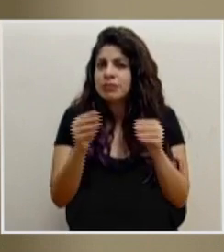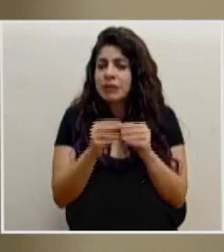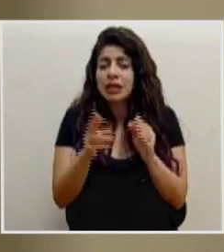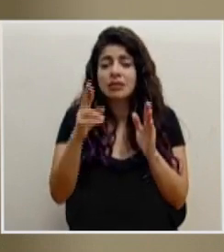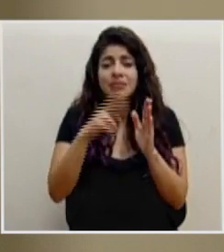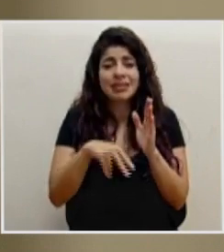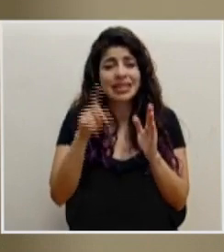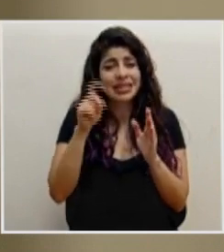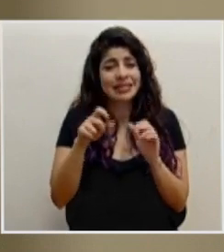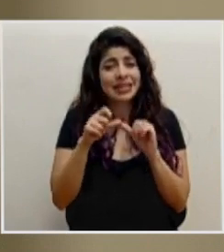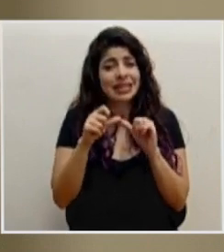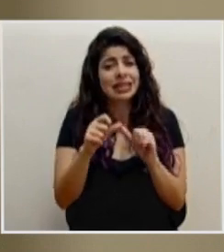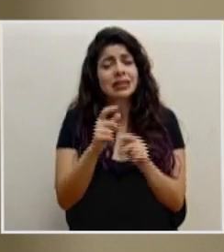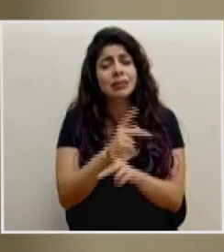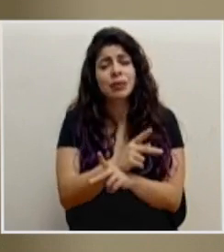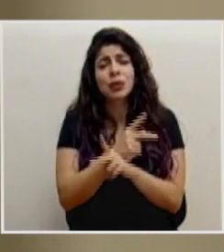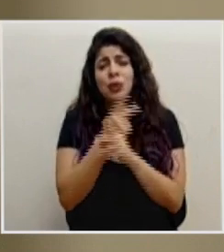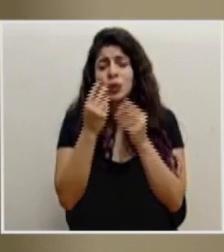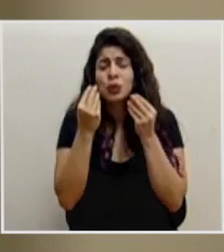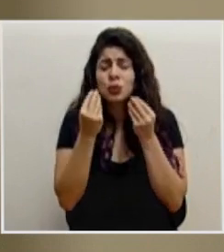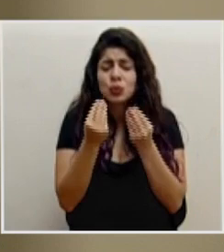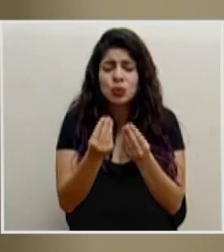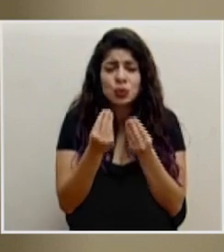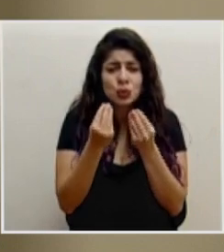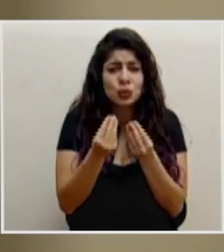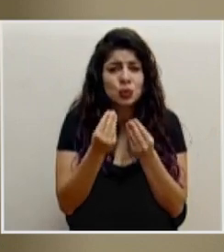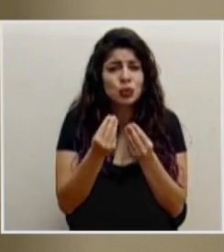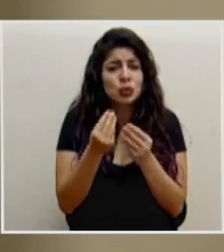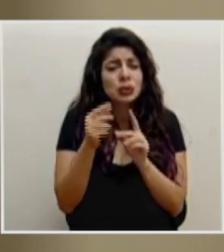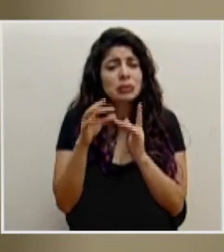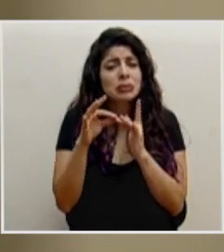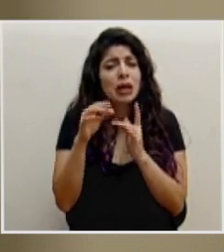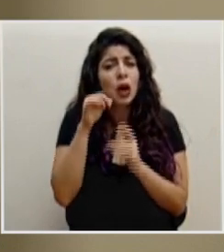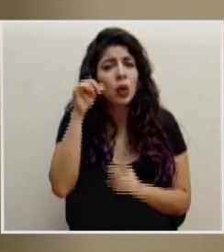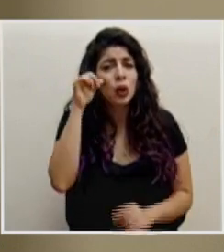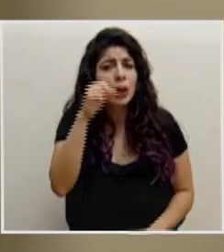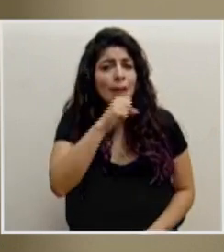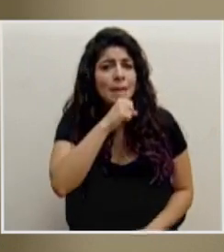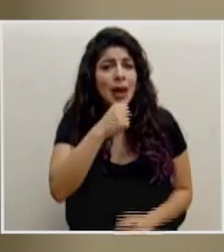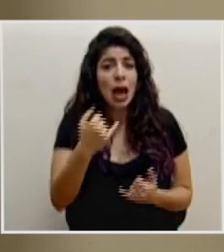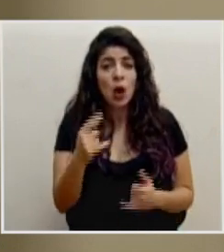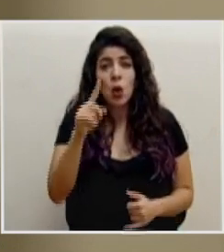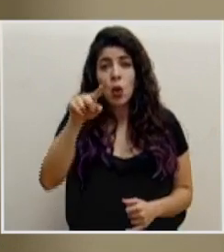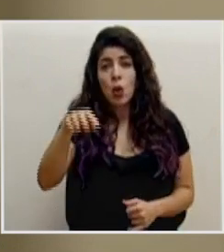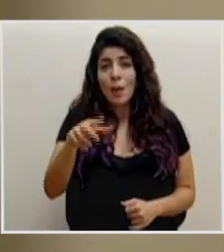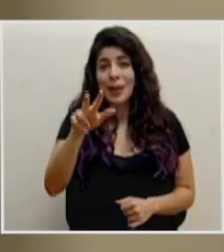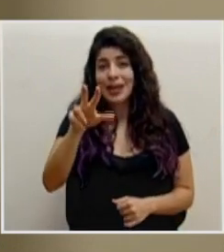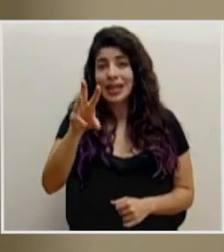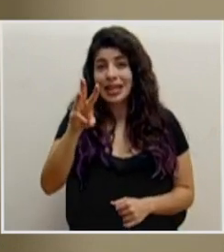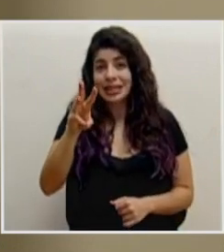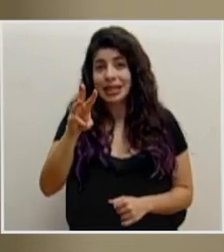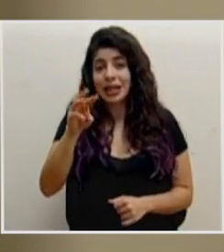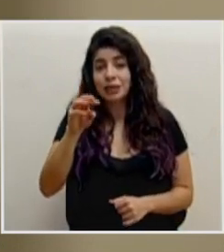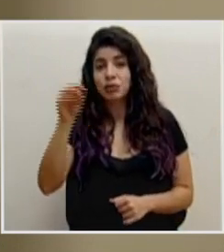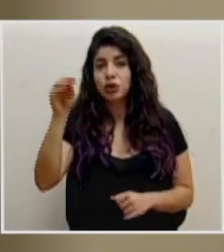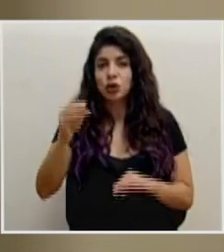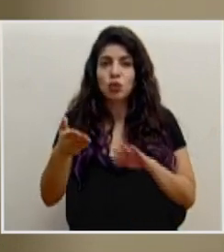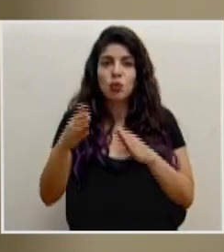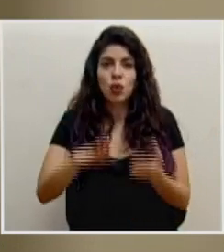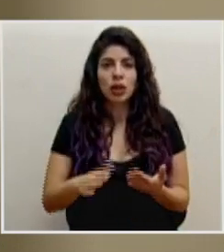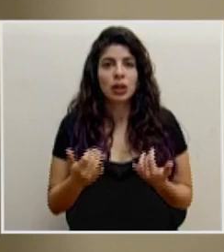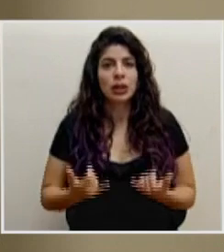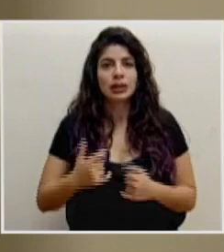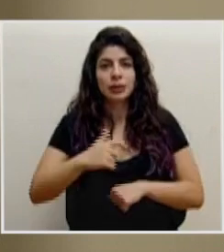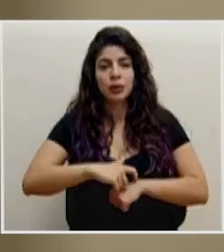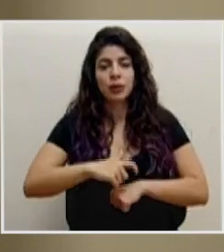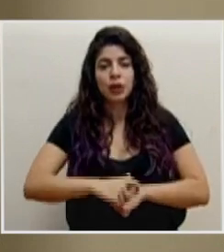Insistimos, tenemos que seguir protegiendo mucho a los adultos mayores. Tenemos 1.36 de letalidad en estos momentos.